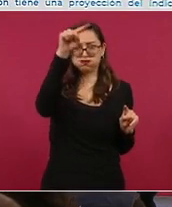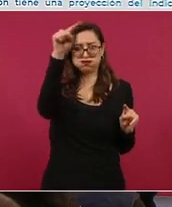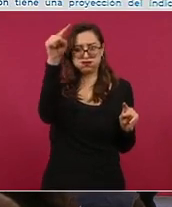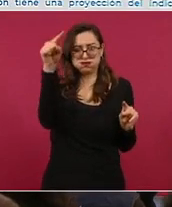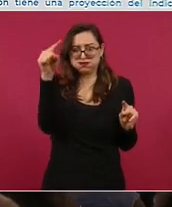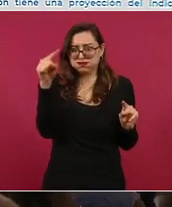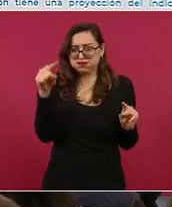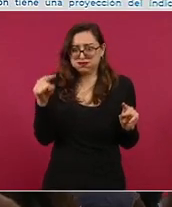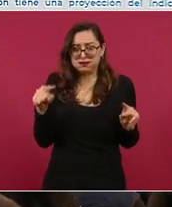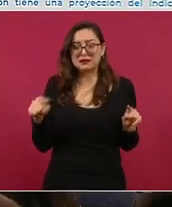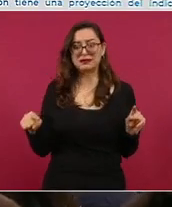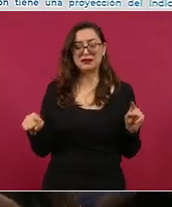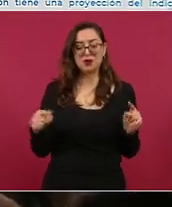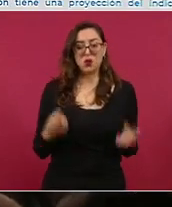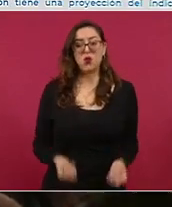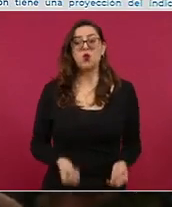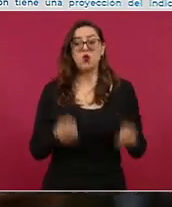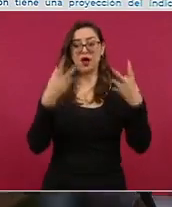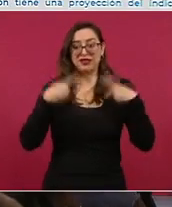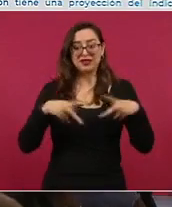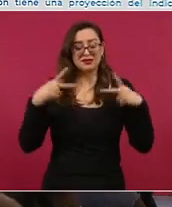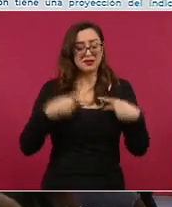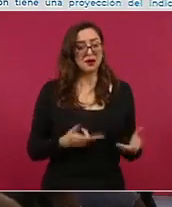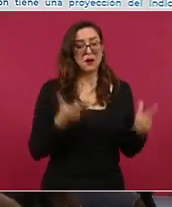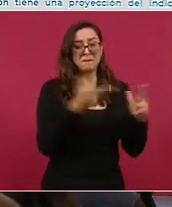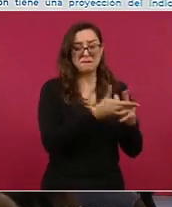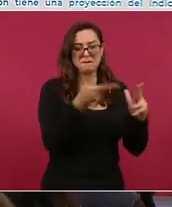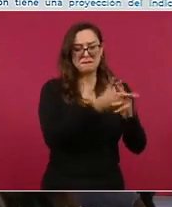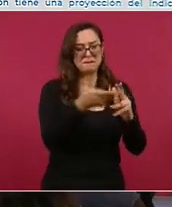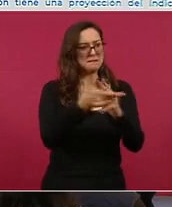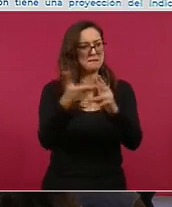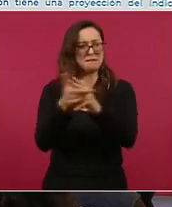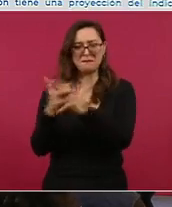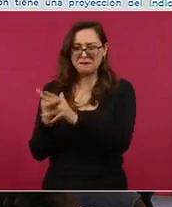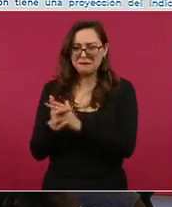miren los fallecidos en agresiones,